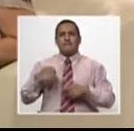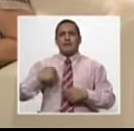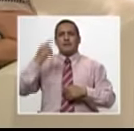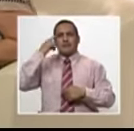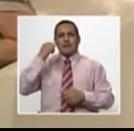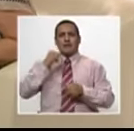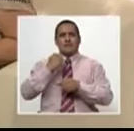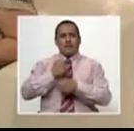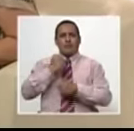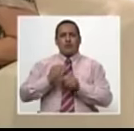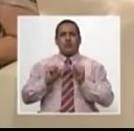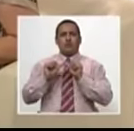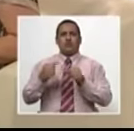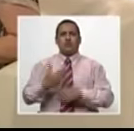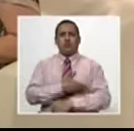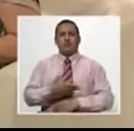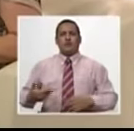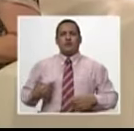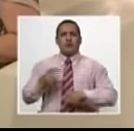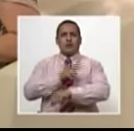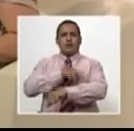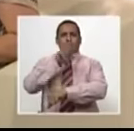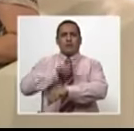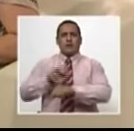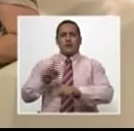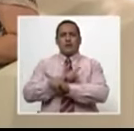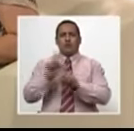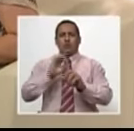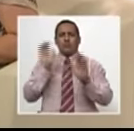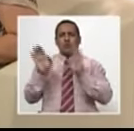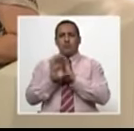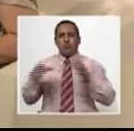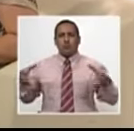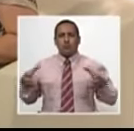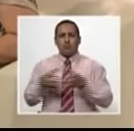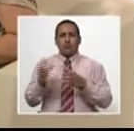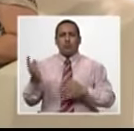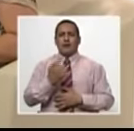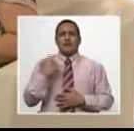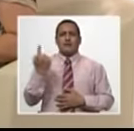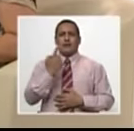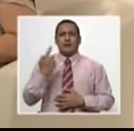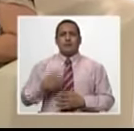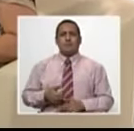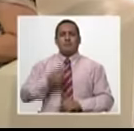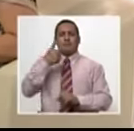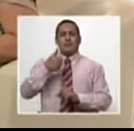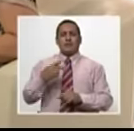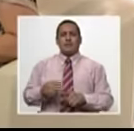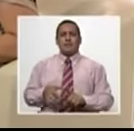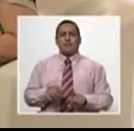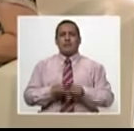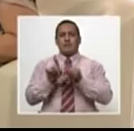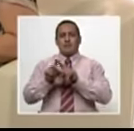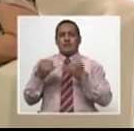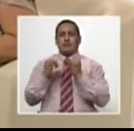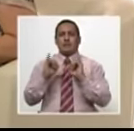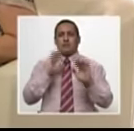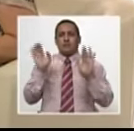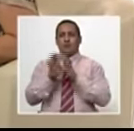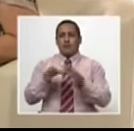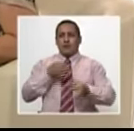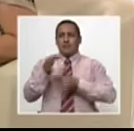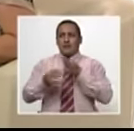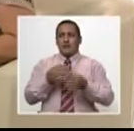terminan trabajando para el gobierno regional y no para una entidad autónoma y que más bien es